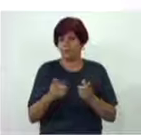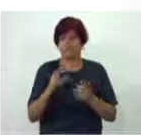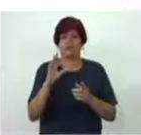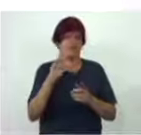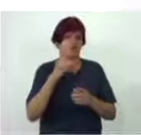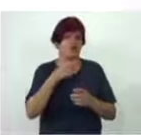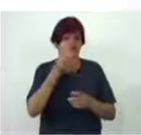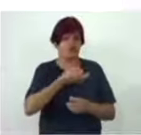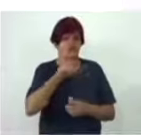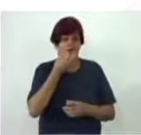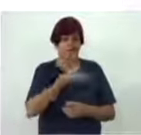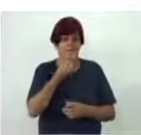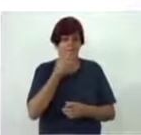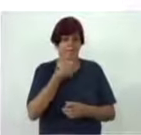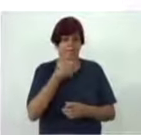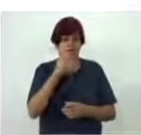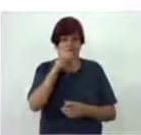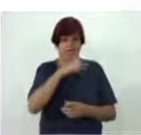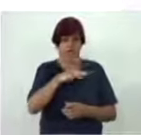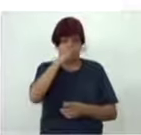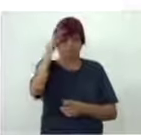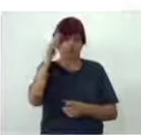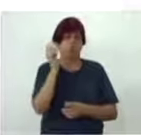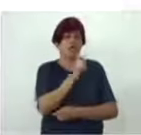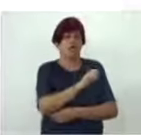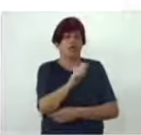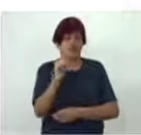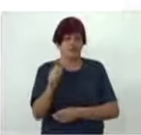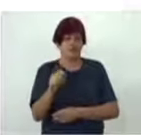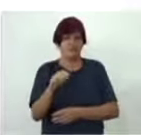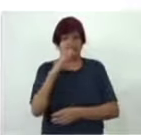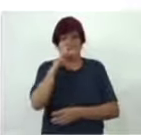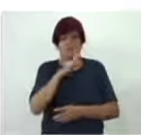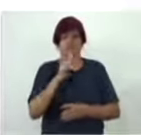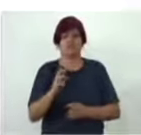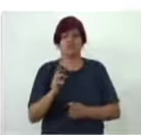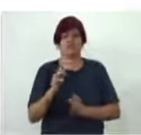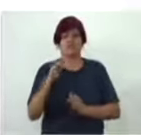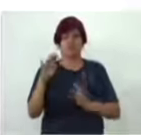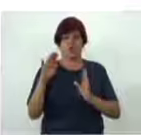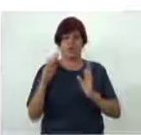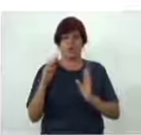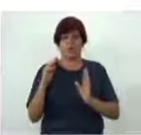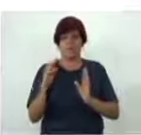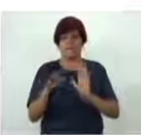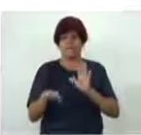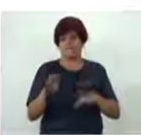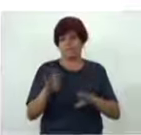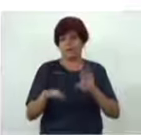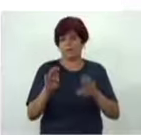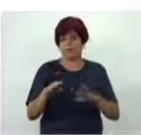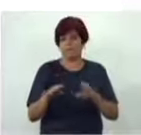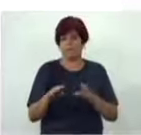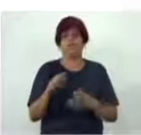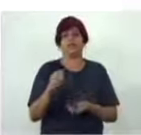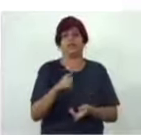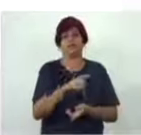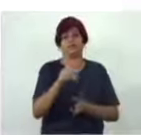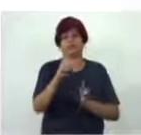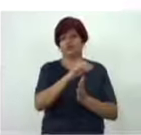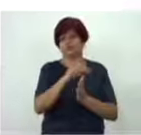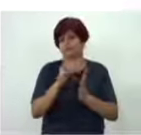le da el adulto o la educadora es que el niño se orienta para comparar los elementos que tienen en el conjunto